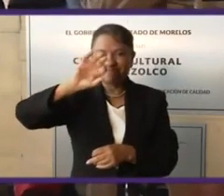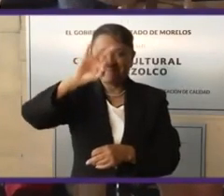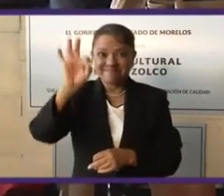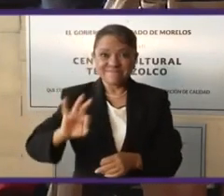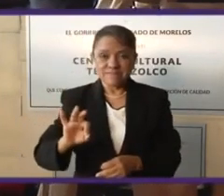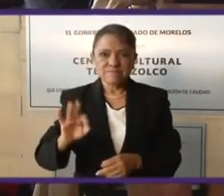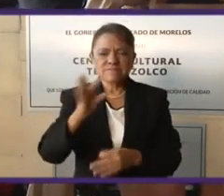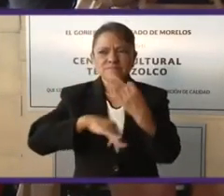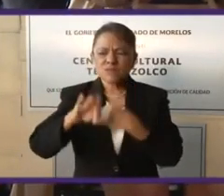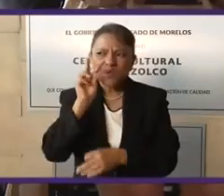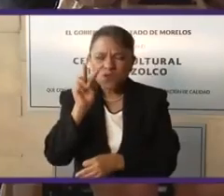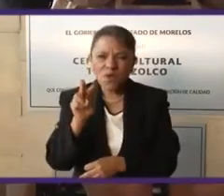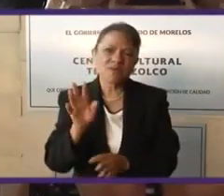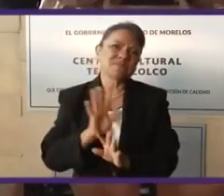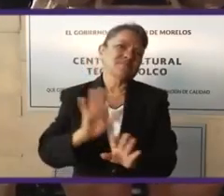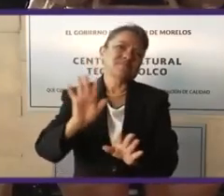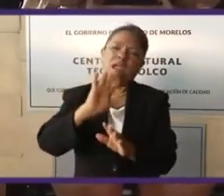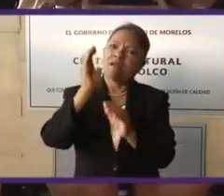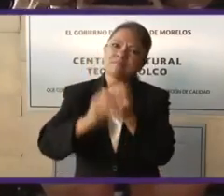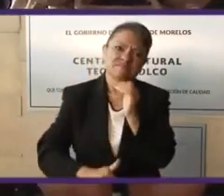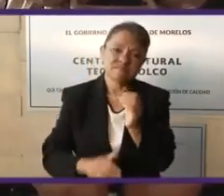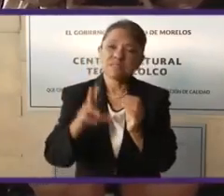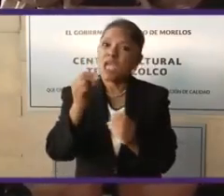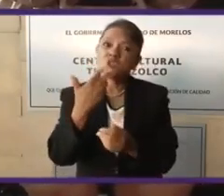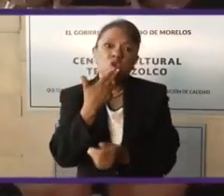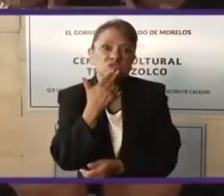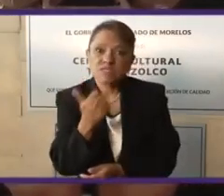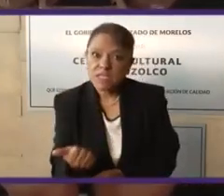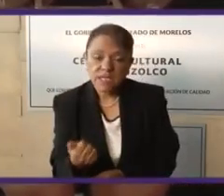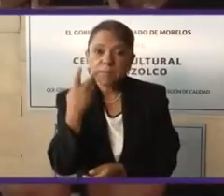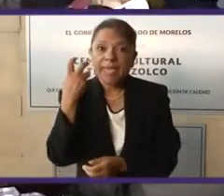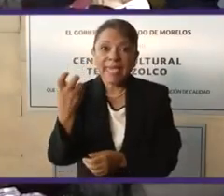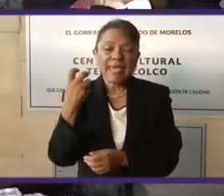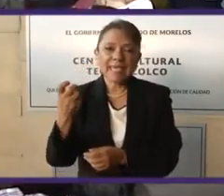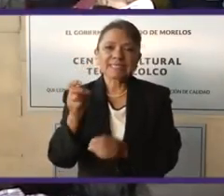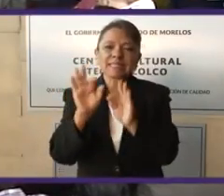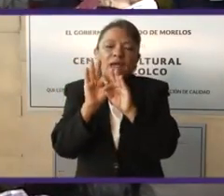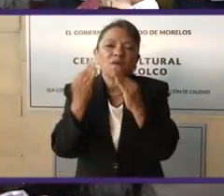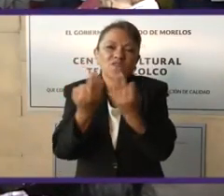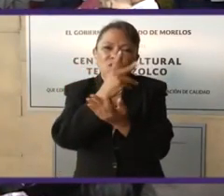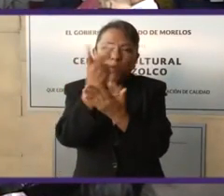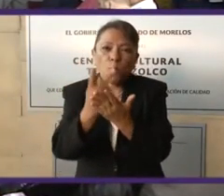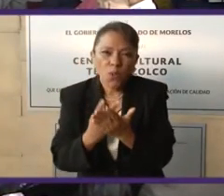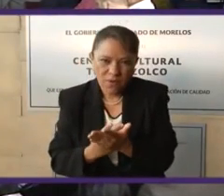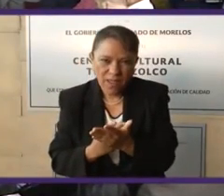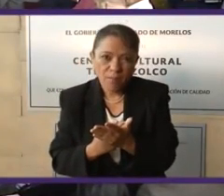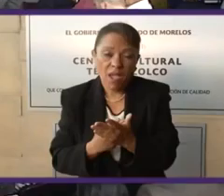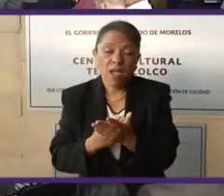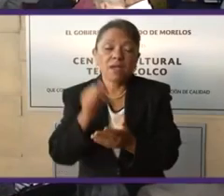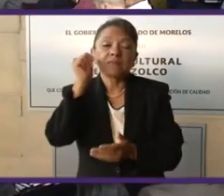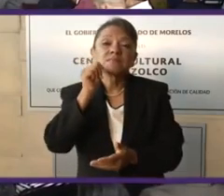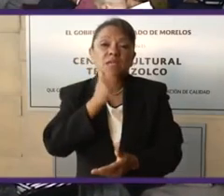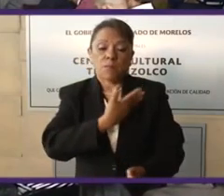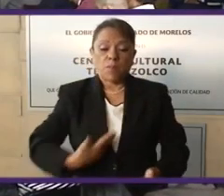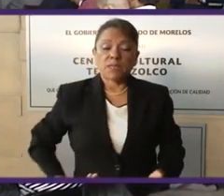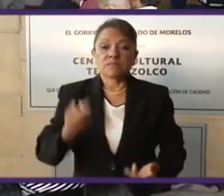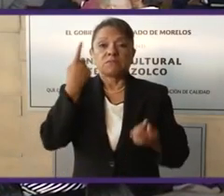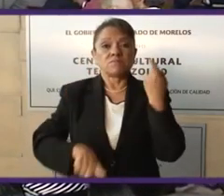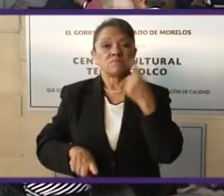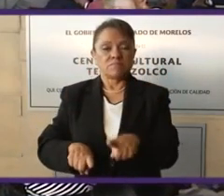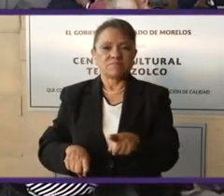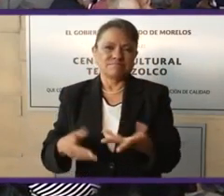este modelo presidencialista ya no funciona, ya no está resolviéndole los problemas a México, y por eso,